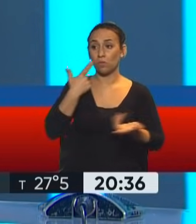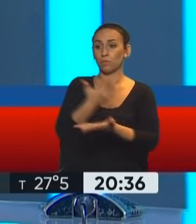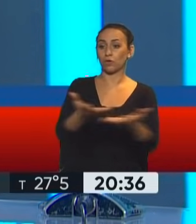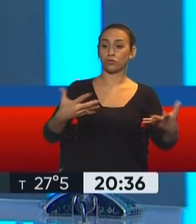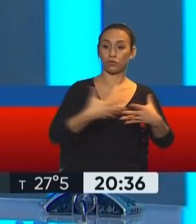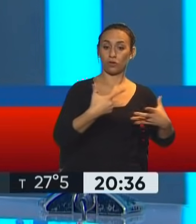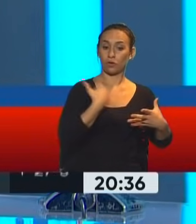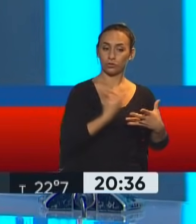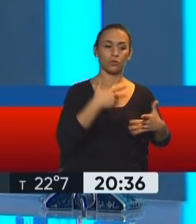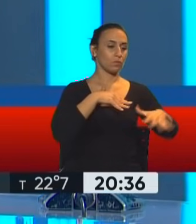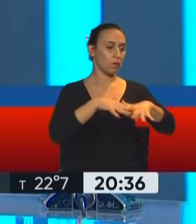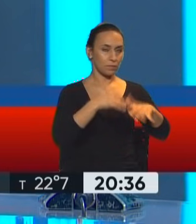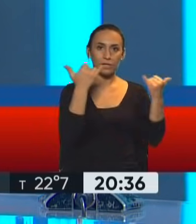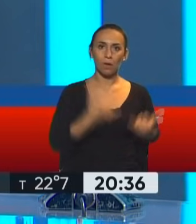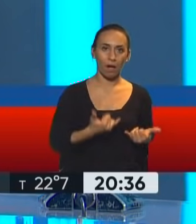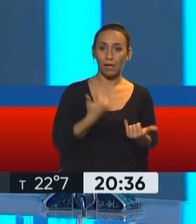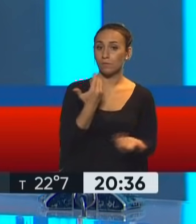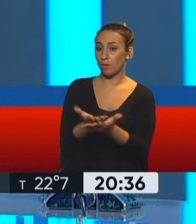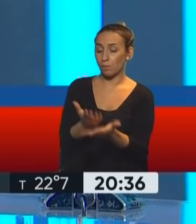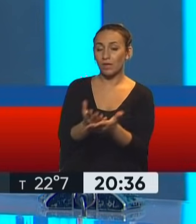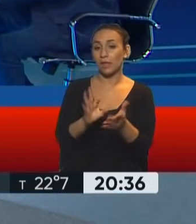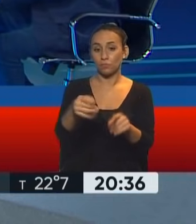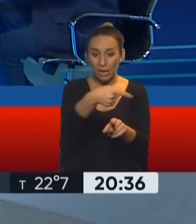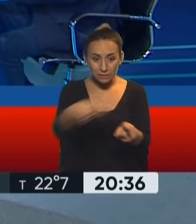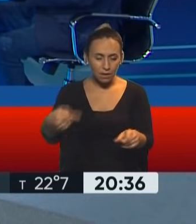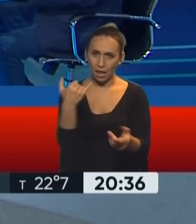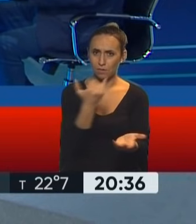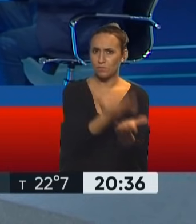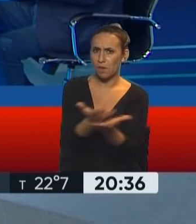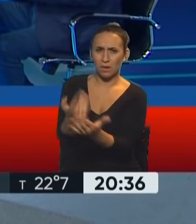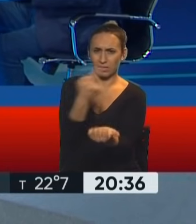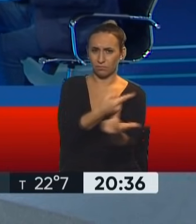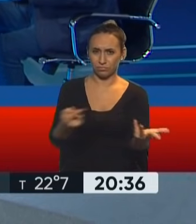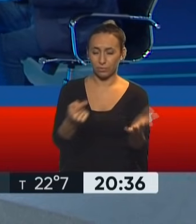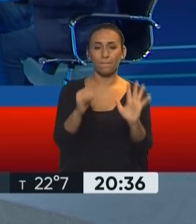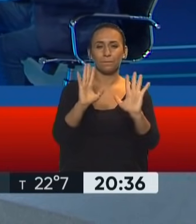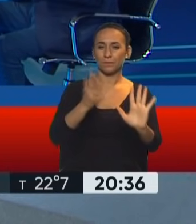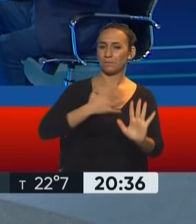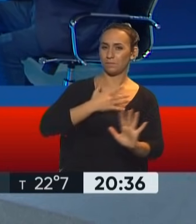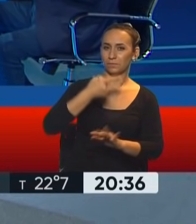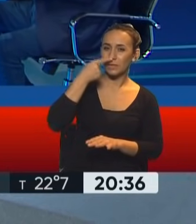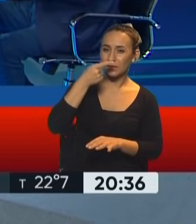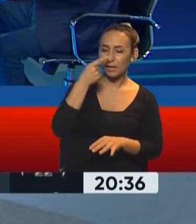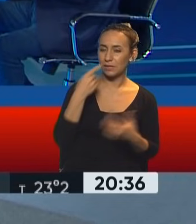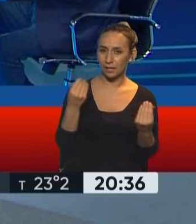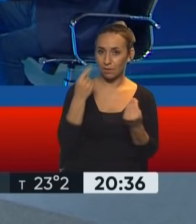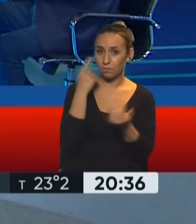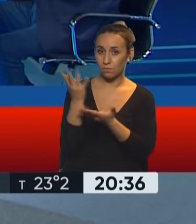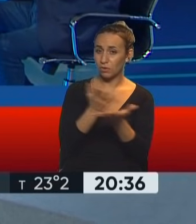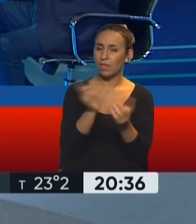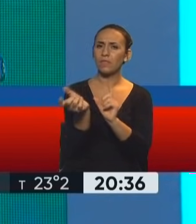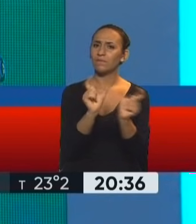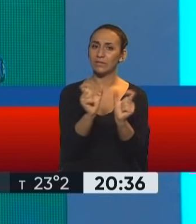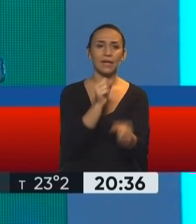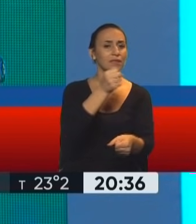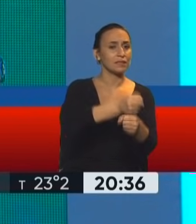había actividad y que había propuestas por lo menos para una semana. Claro, pero es interesante para mí, ¿no? Marcar lo que es trabajar y lo que